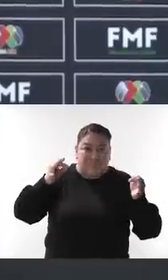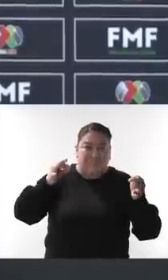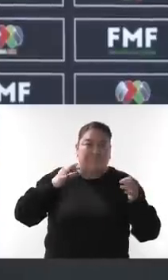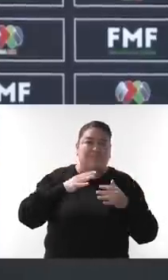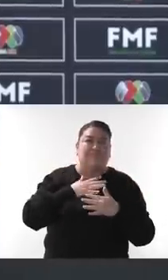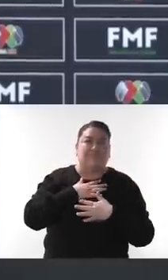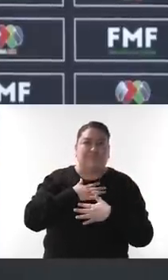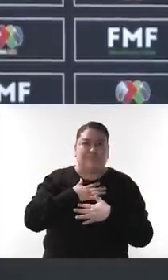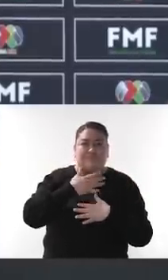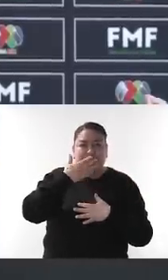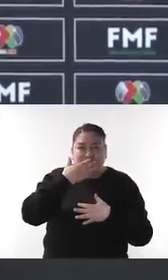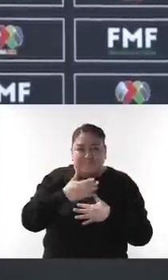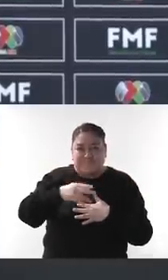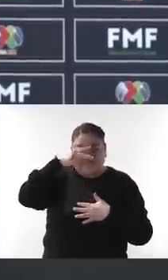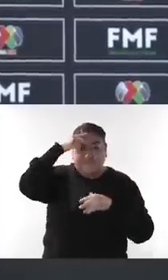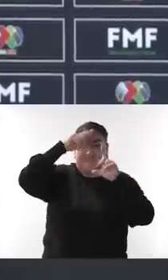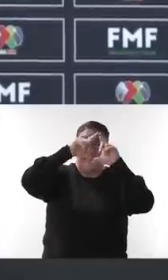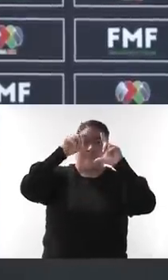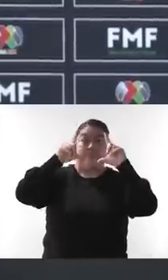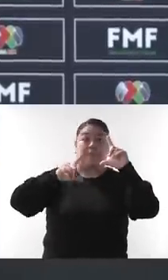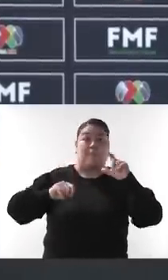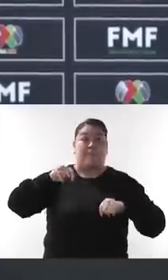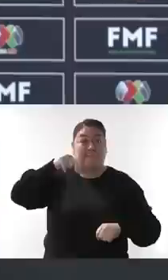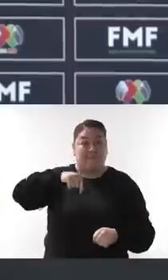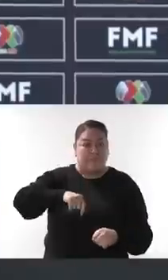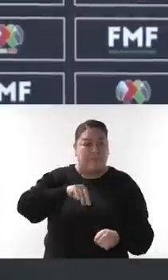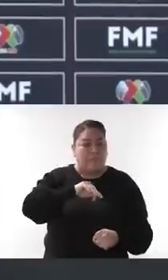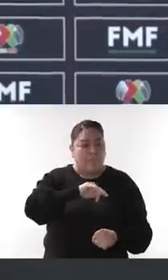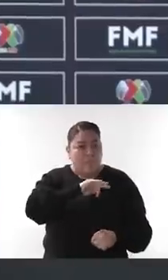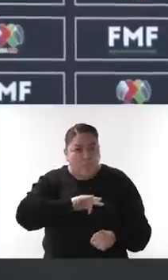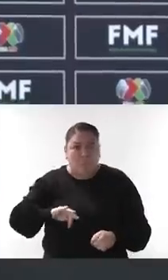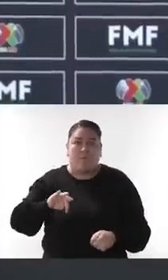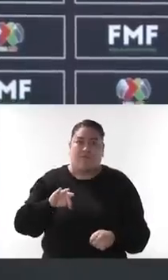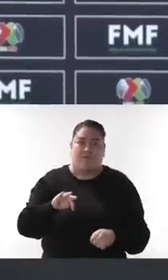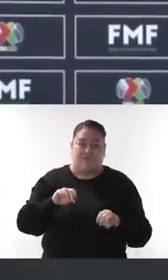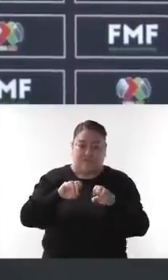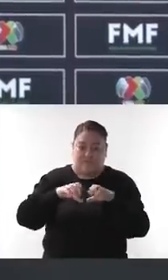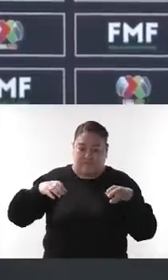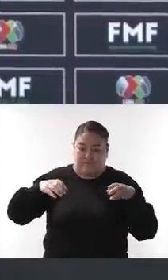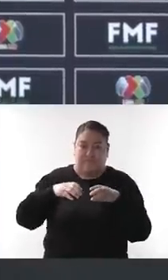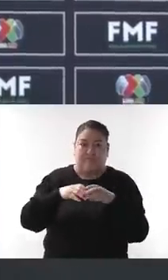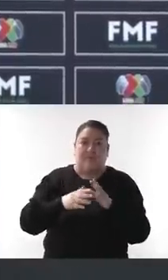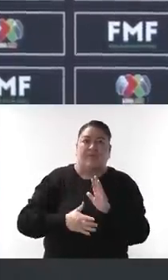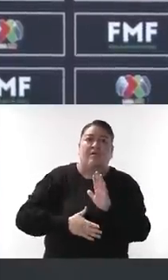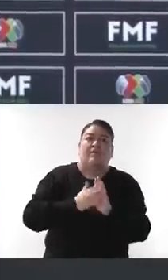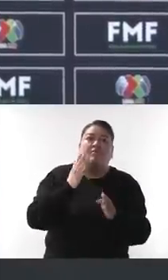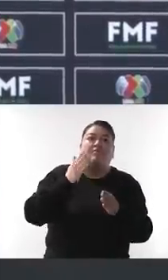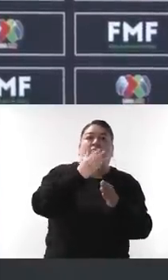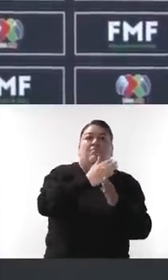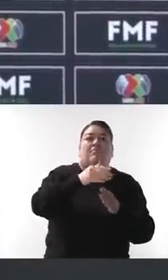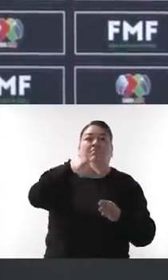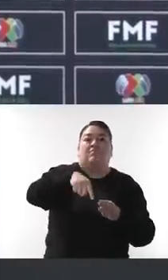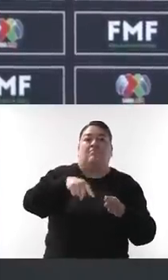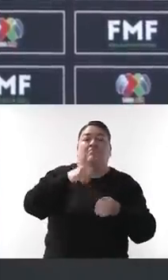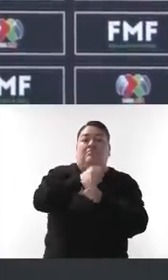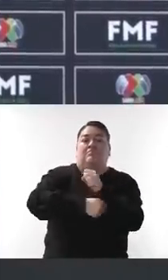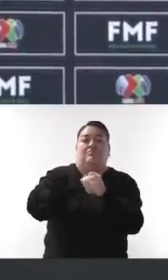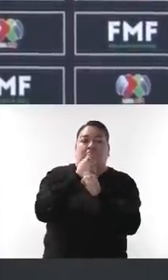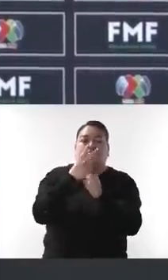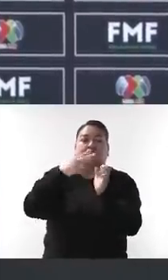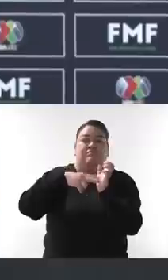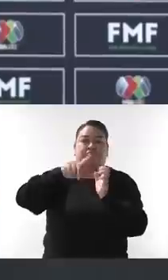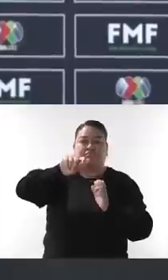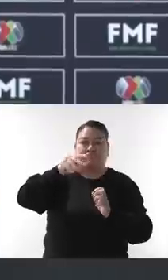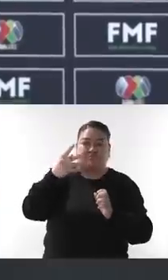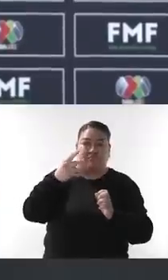de que México tiene la posibilidad y desde luego la capacidad de participar en la Copa América del 2024 a